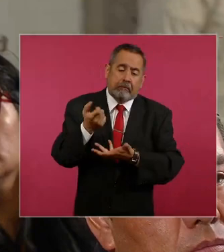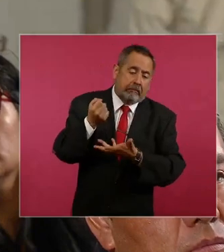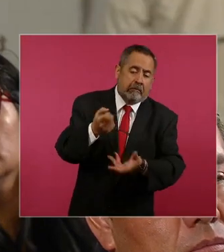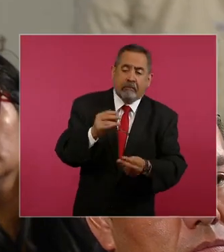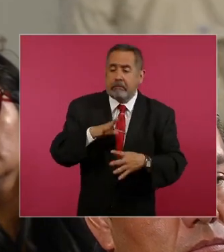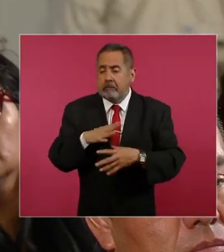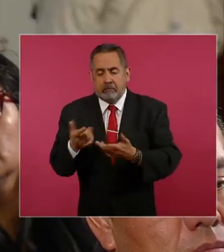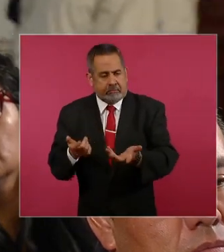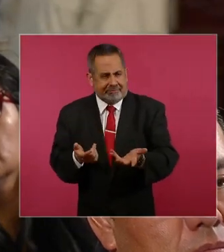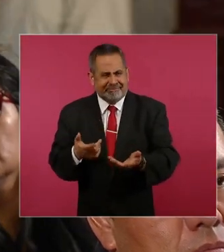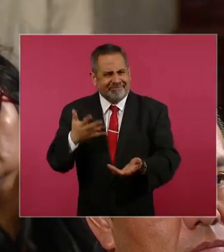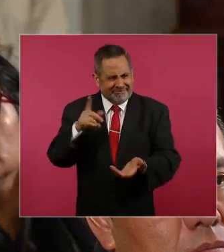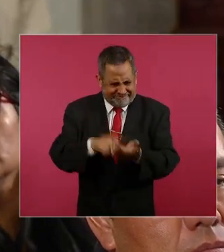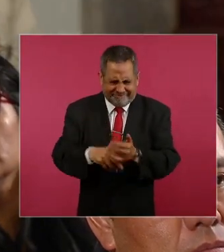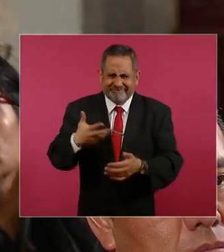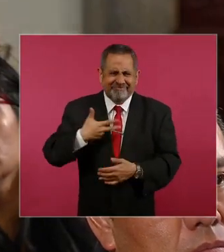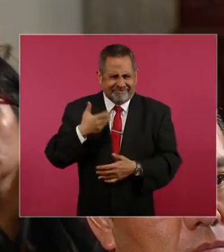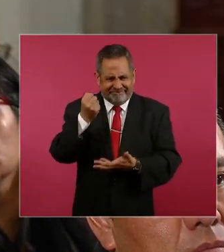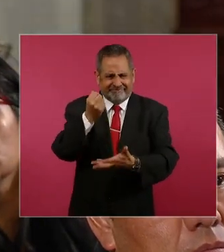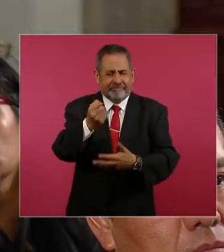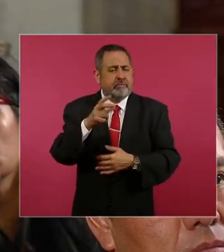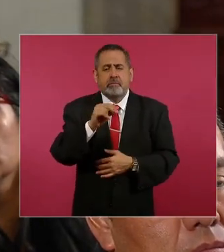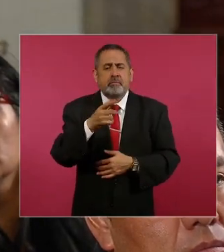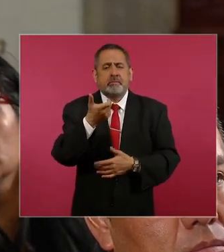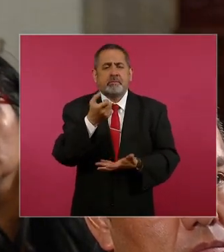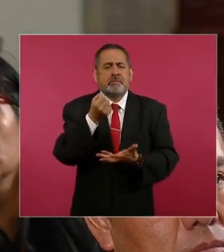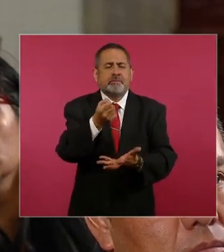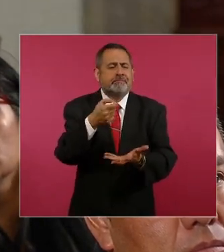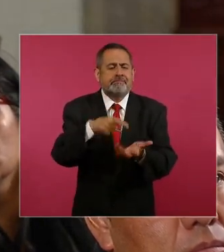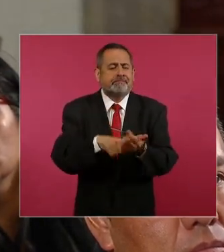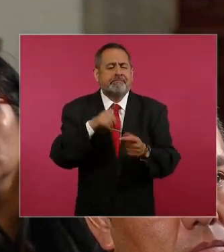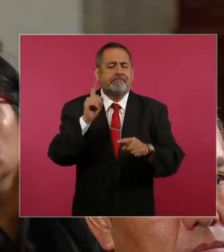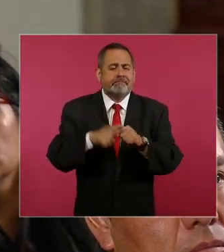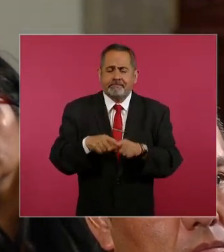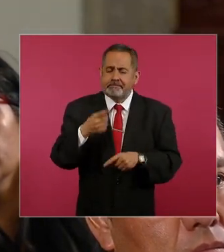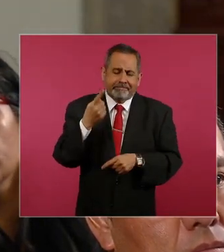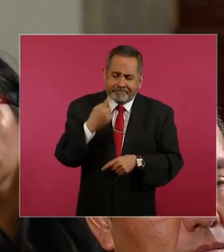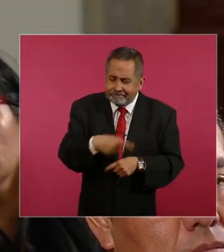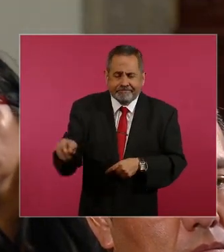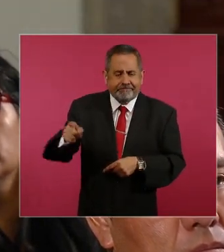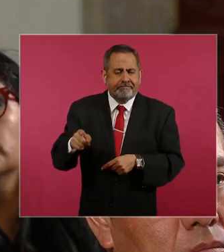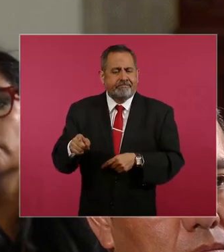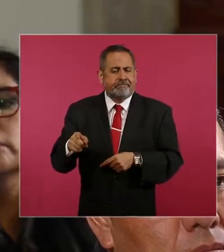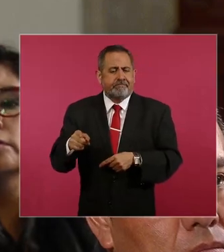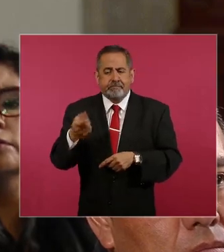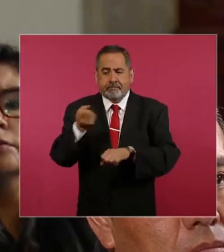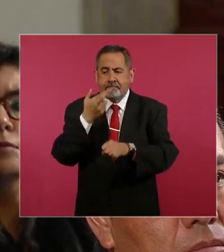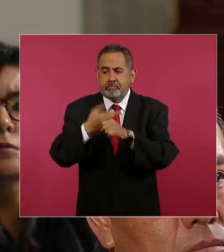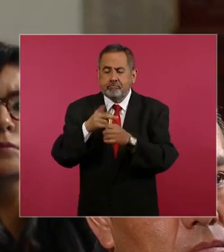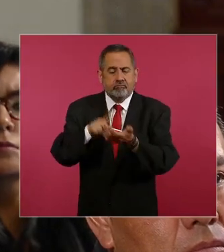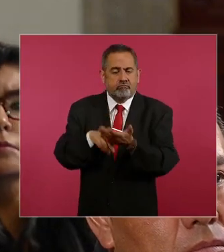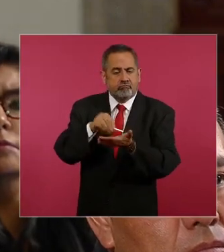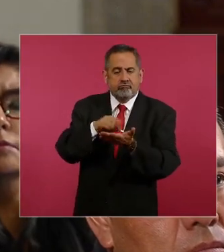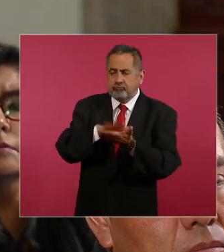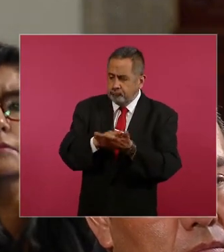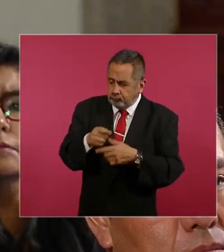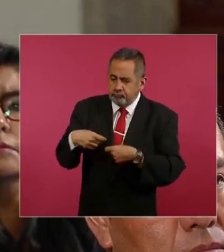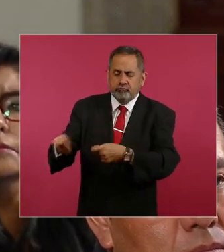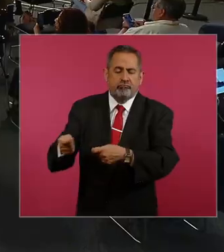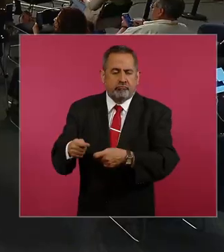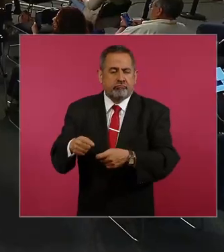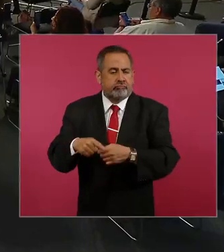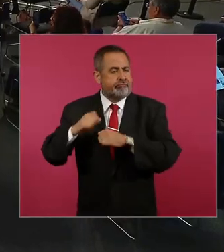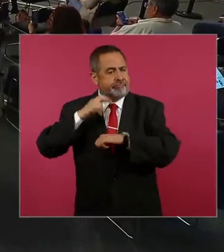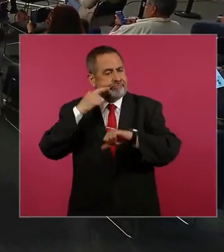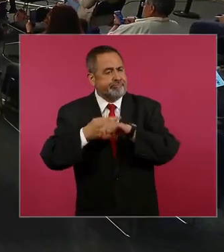suficiencia presupuestal, cuando sabemos que no es cuestión de la suficiencia presupuestal, es a nivel de secretaría, no a nivel de un